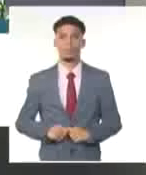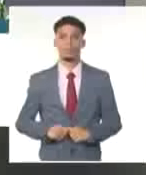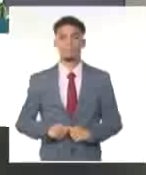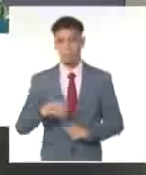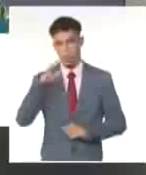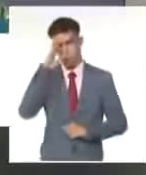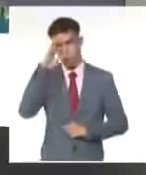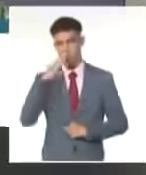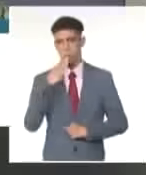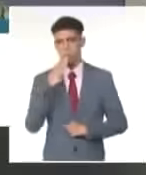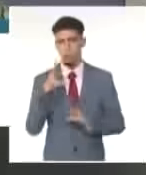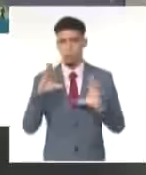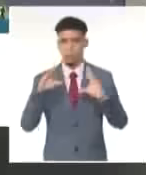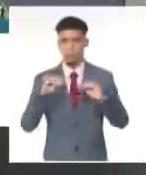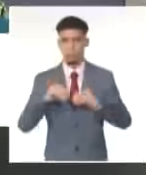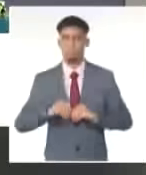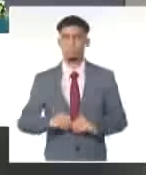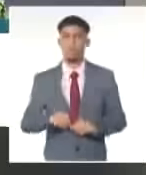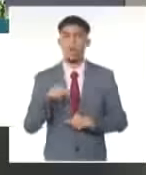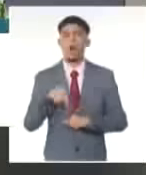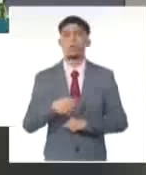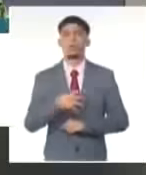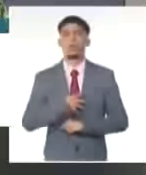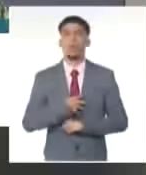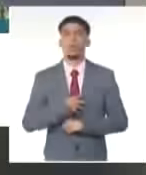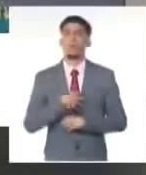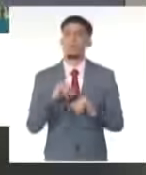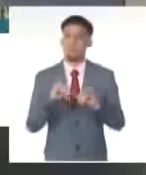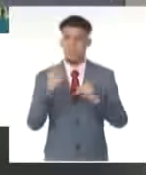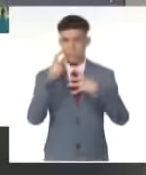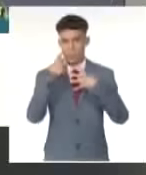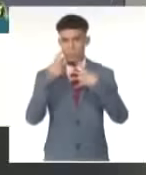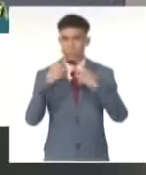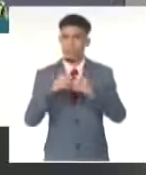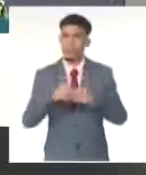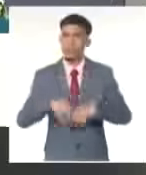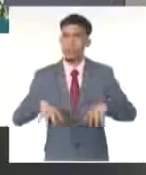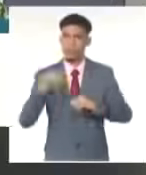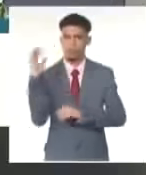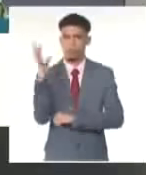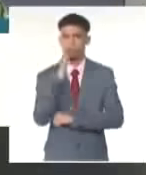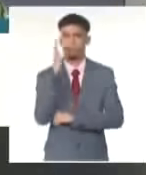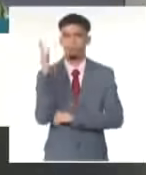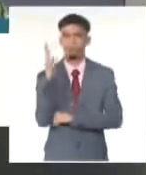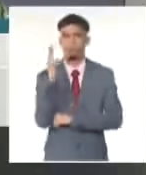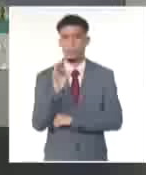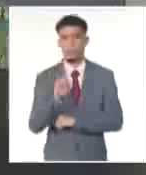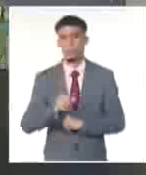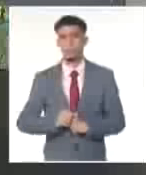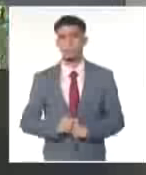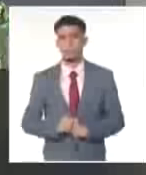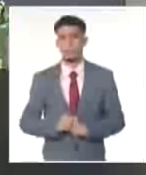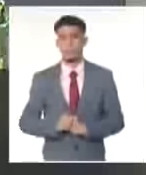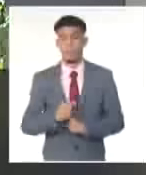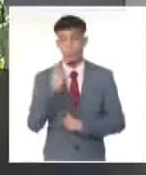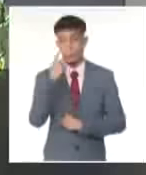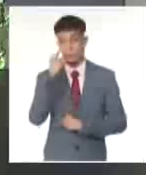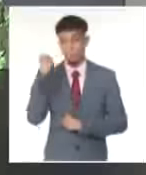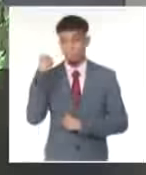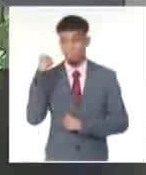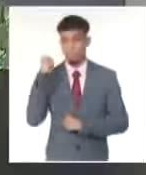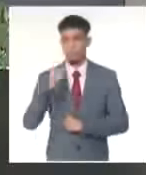Hola, ¿qué tal mis amigos? Hoy tenemos una interesante situación meteorológica que conversar con ustedes. Bueno, miren, tenemos